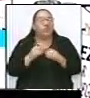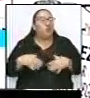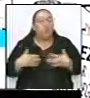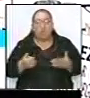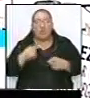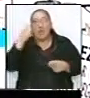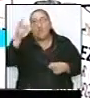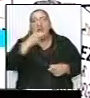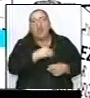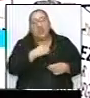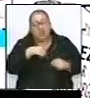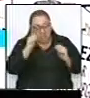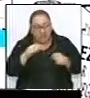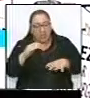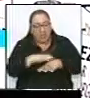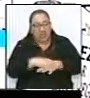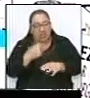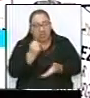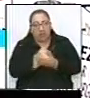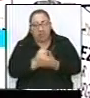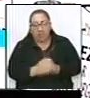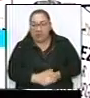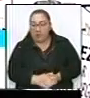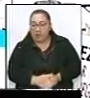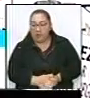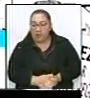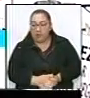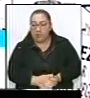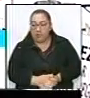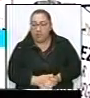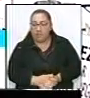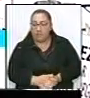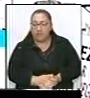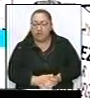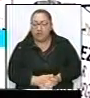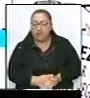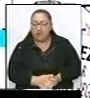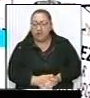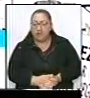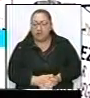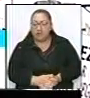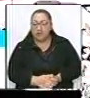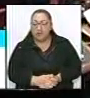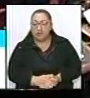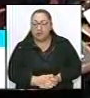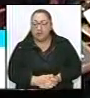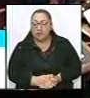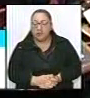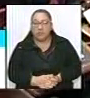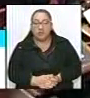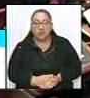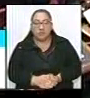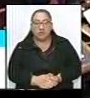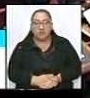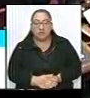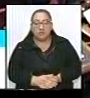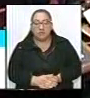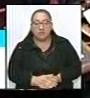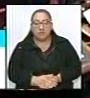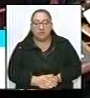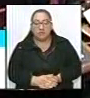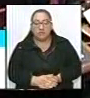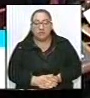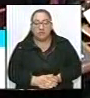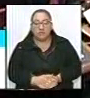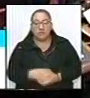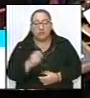esto porque tiene iniciativa de gasto, ahí se plantea que se suba la valla. Gracias, Presidenta. Gracias, Congresista. Congresista Quintanilla. Ya, gracias. Bueno,